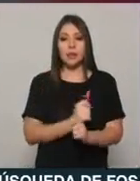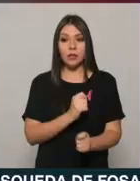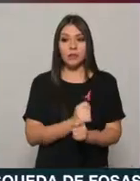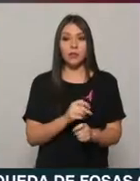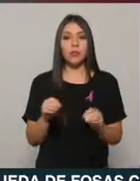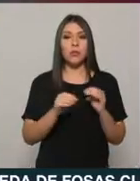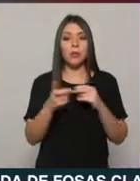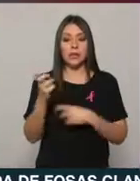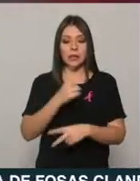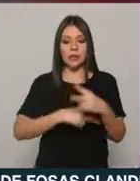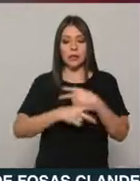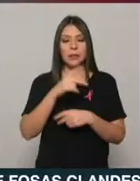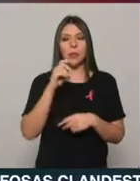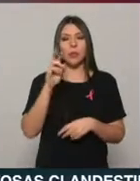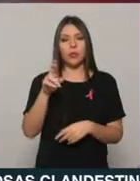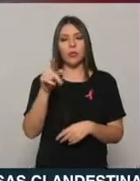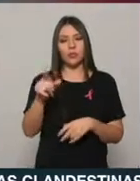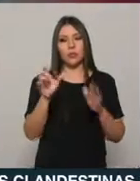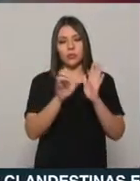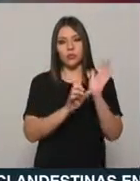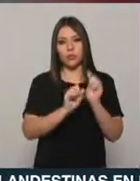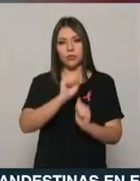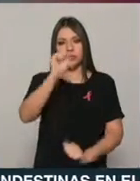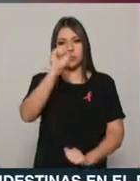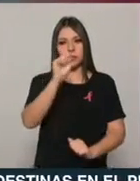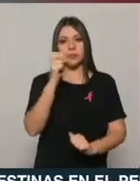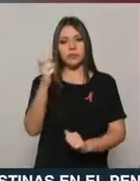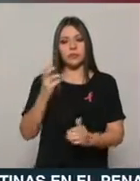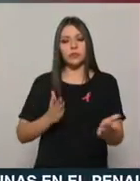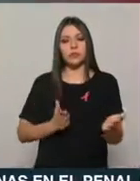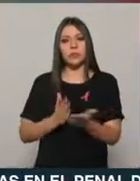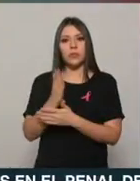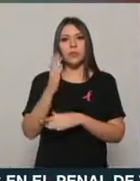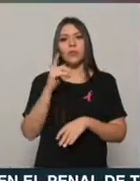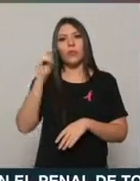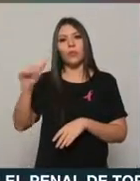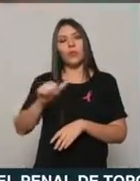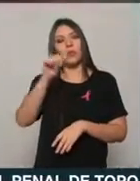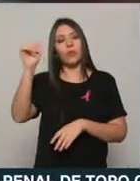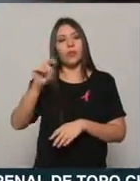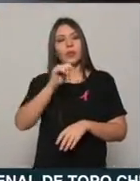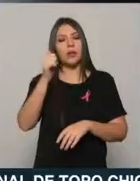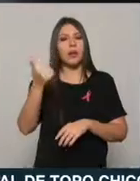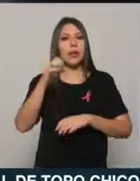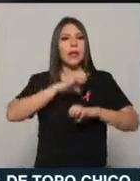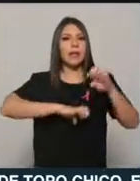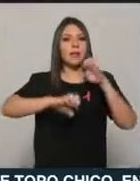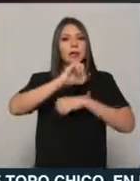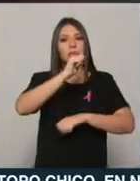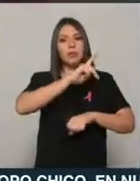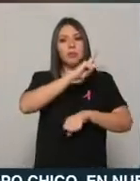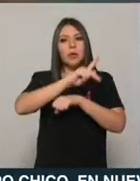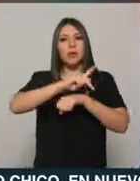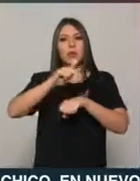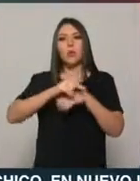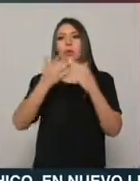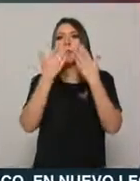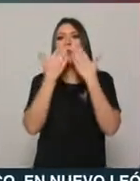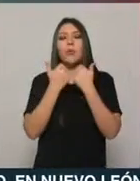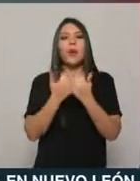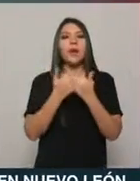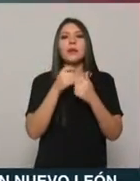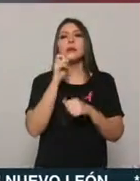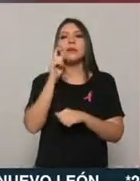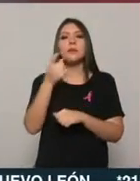nuestra Constitución, y esas están siendo violentadas por las transnacionales que operan sin una sola concesión.